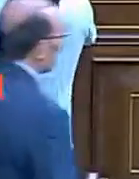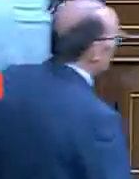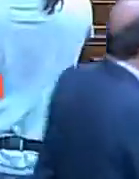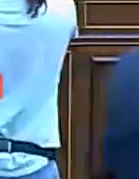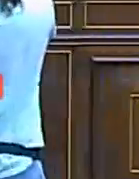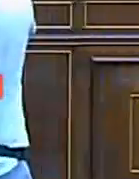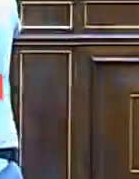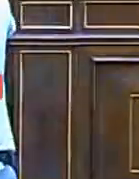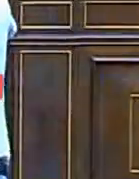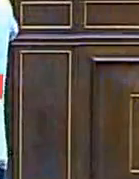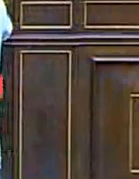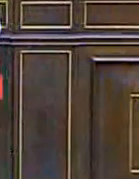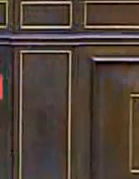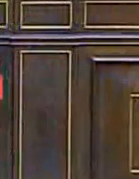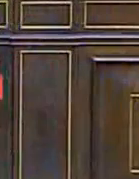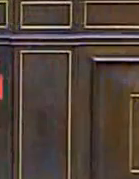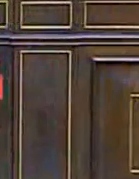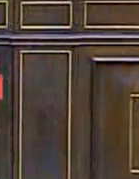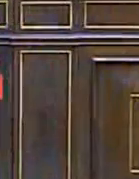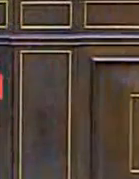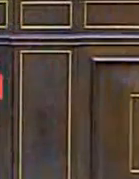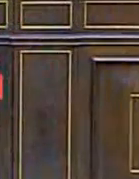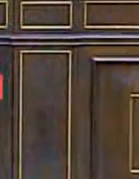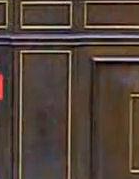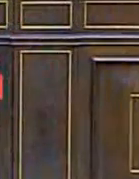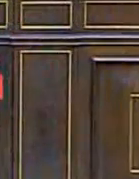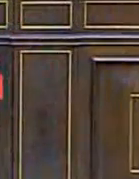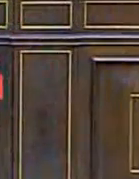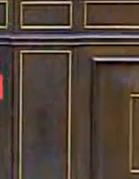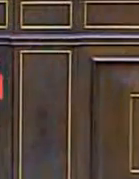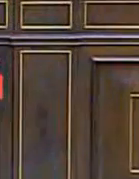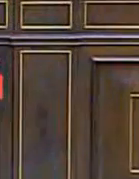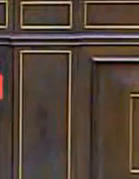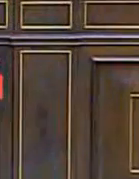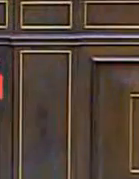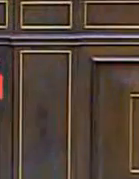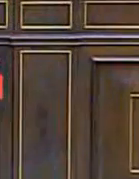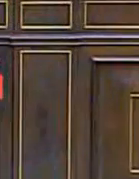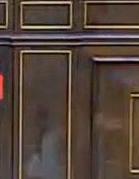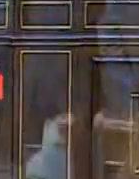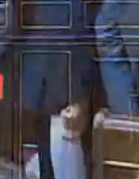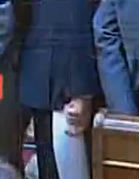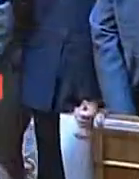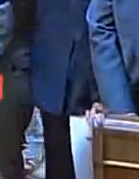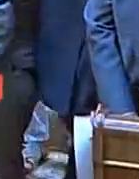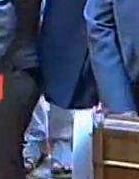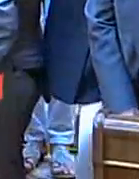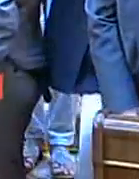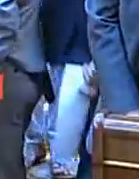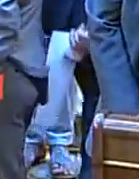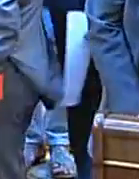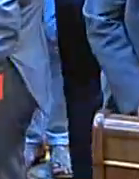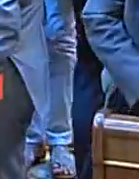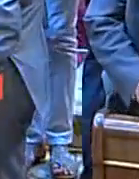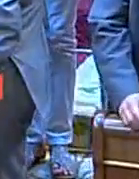los grupos parlamentarios, porque esas reformas son, ha dicho Zapatero, las que van a hacer más competitiva a la economía, van a